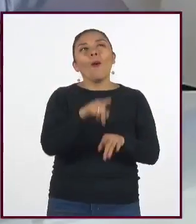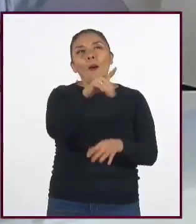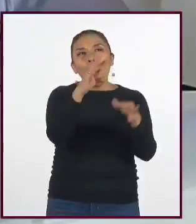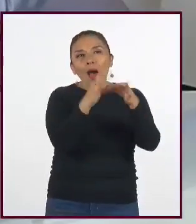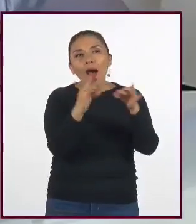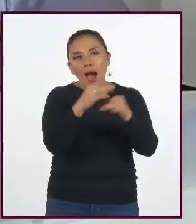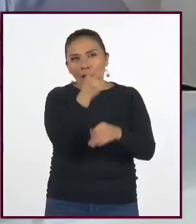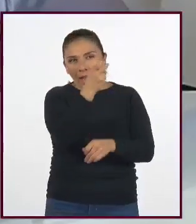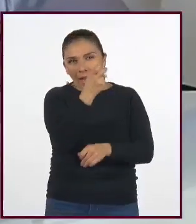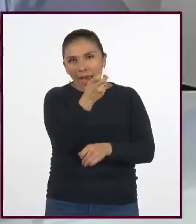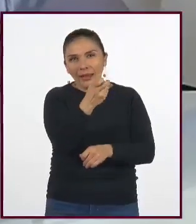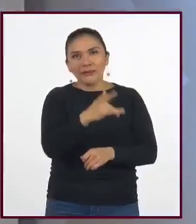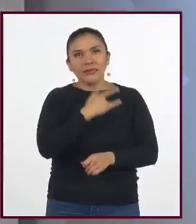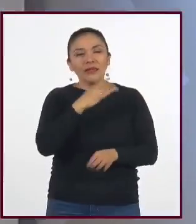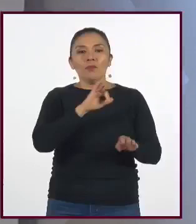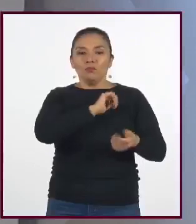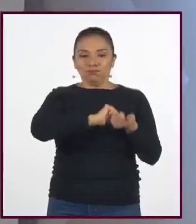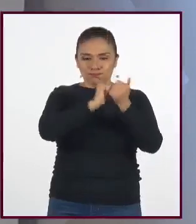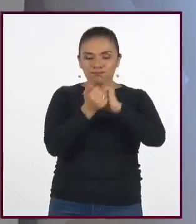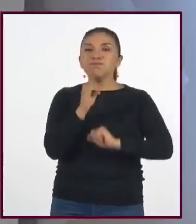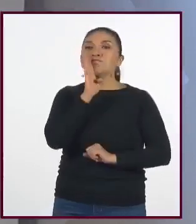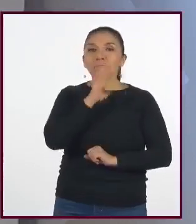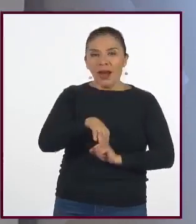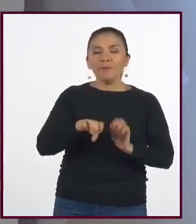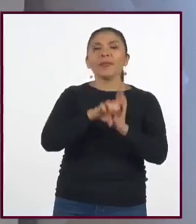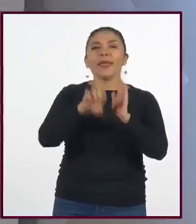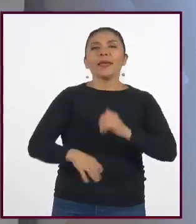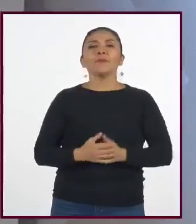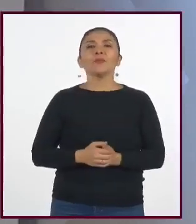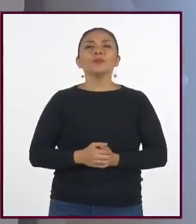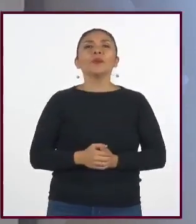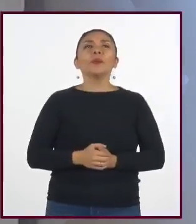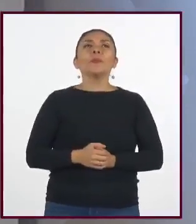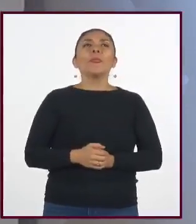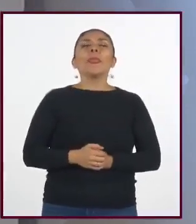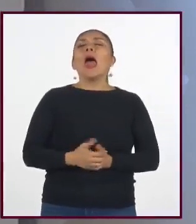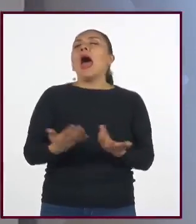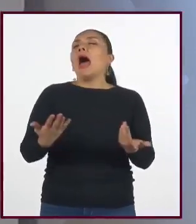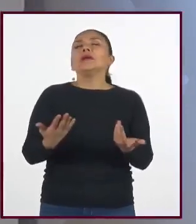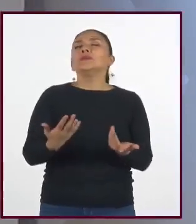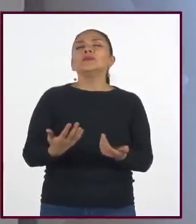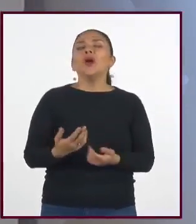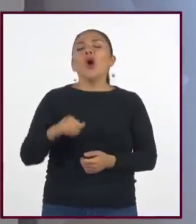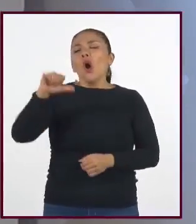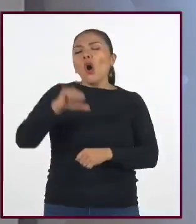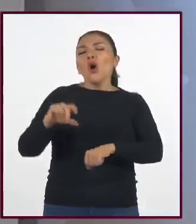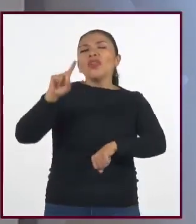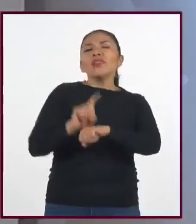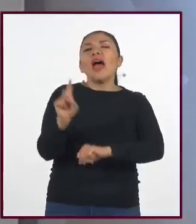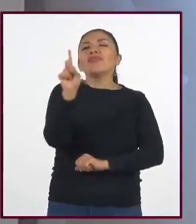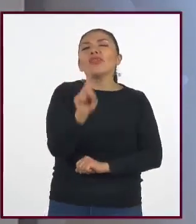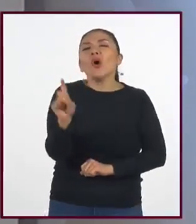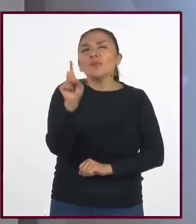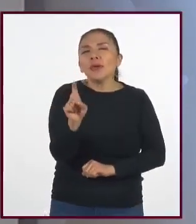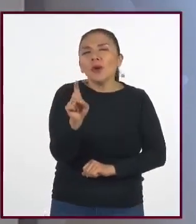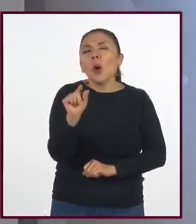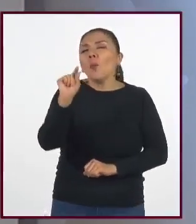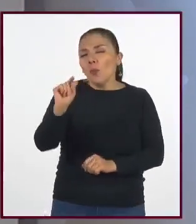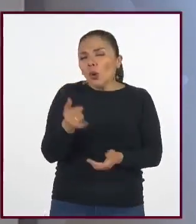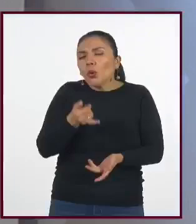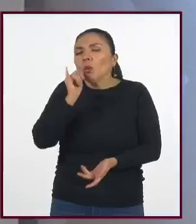sustancias que nos generan un mal a sustancias que no nos generan tan mal, ¿no? Como, bueno, ya es domingo. Podemos tomar tantito